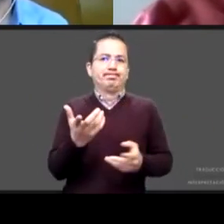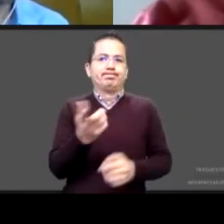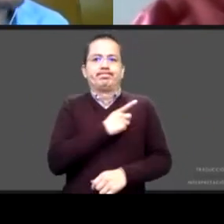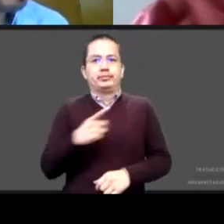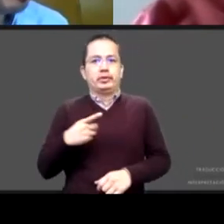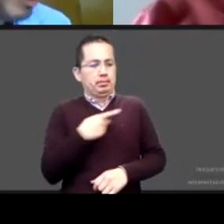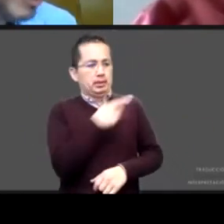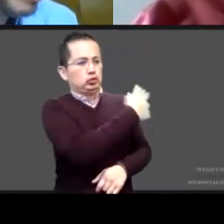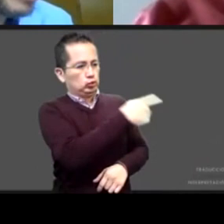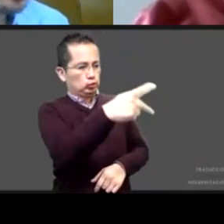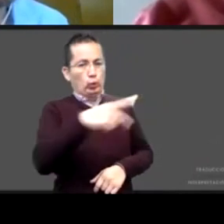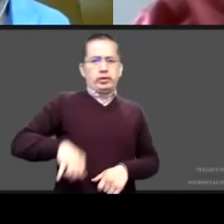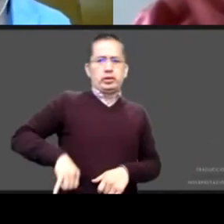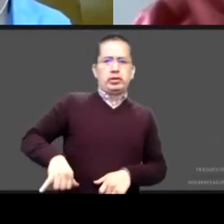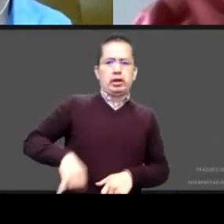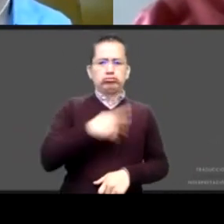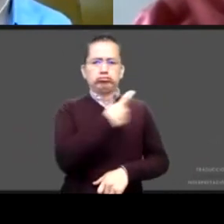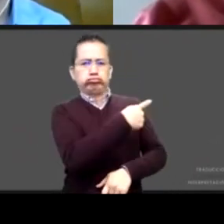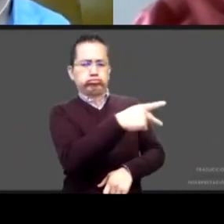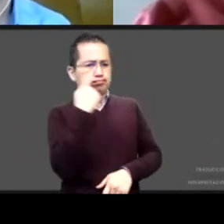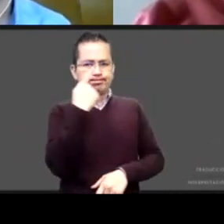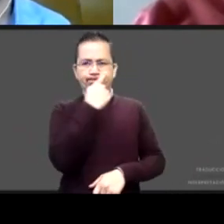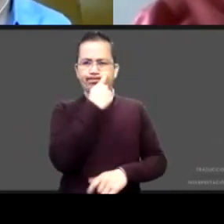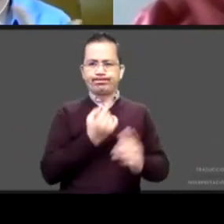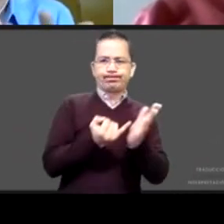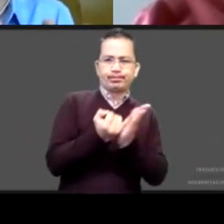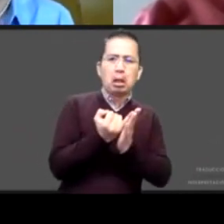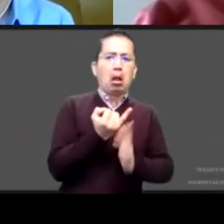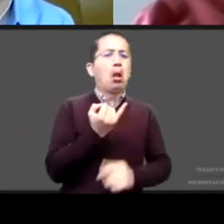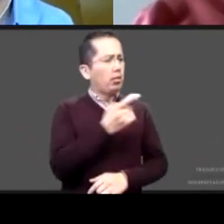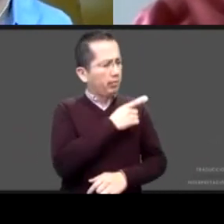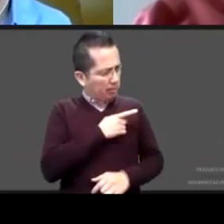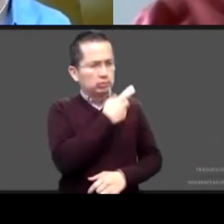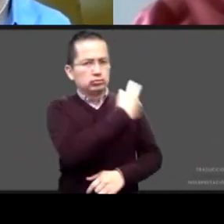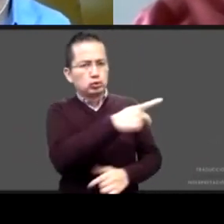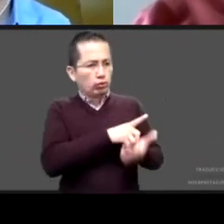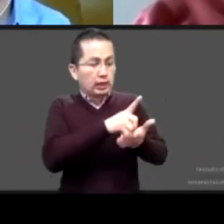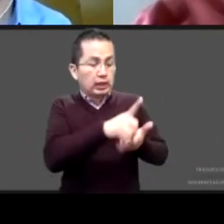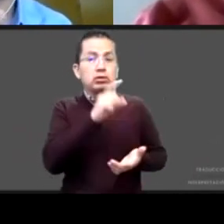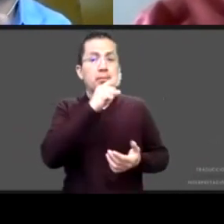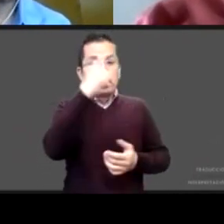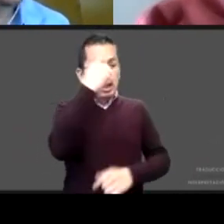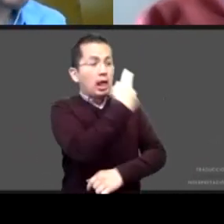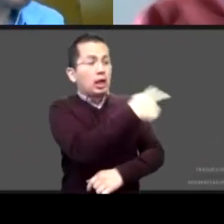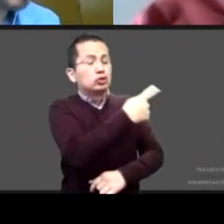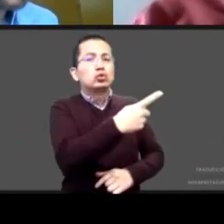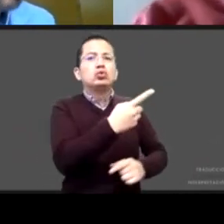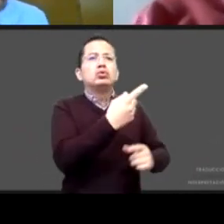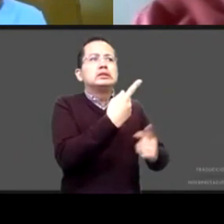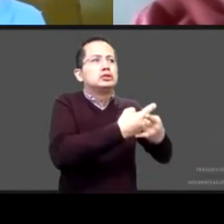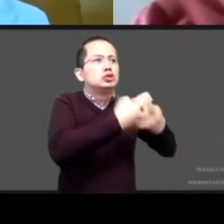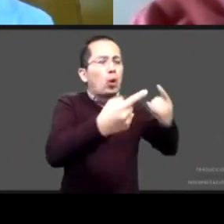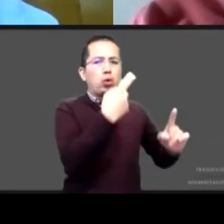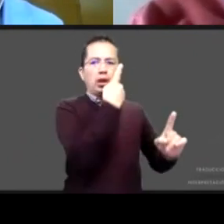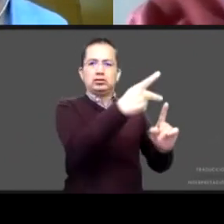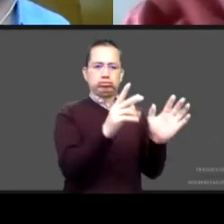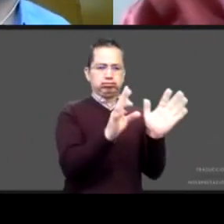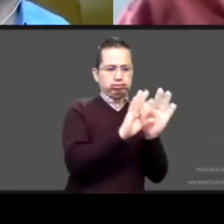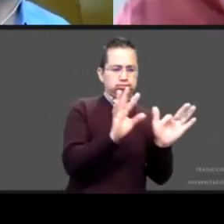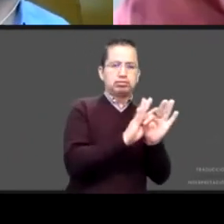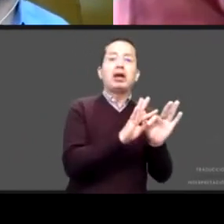y también, yo añadiría, sus propias narrativas, que es lo que tú has estado diciendo, cómo podemos crear nuestras propias